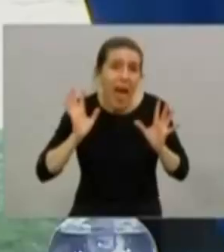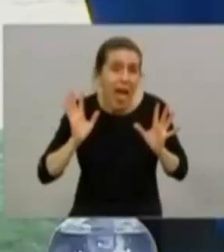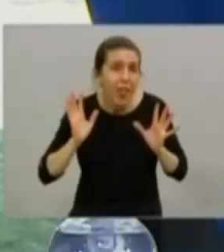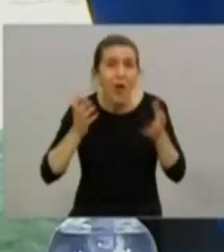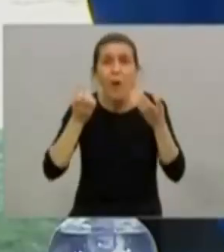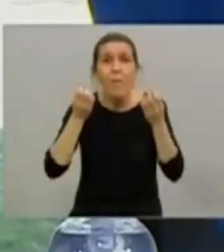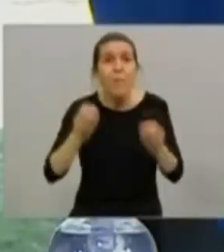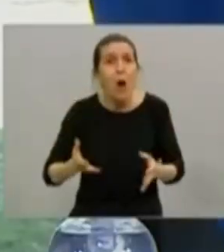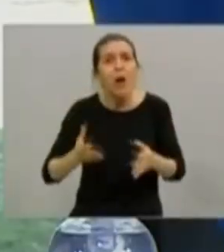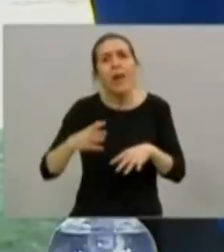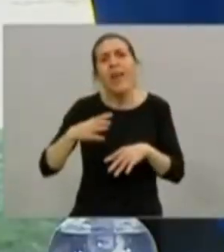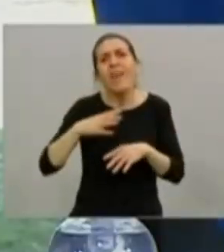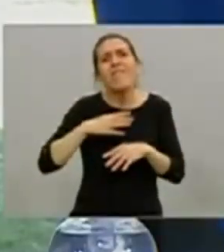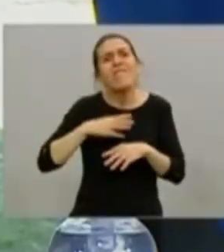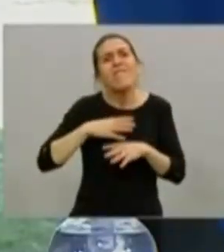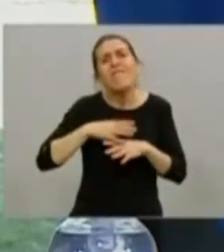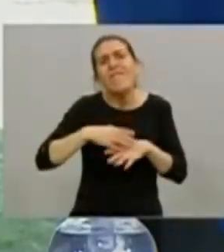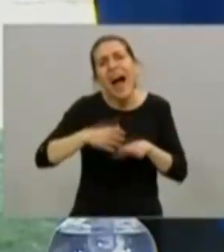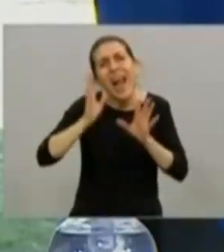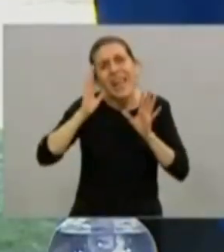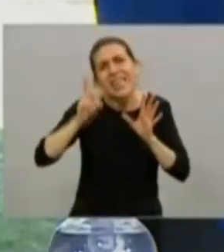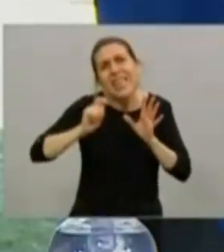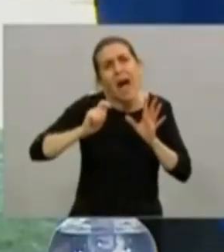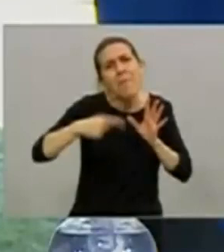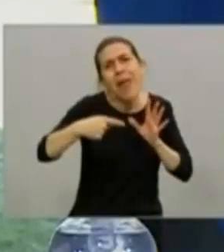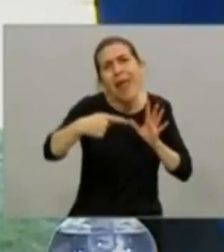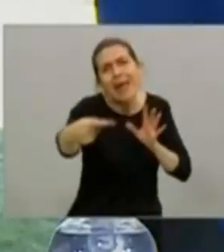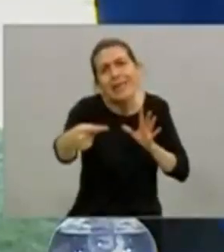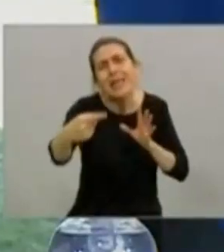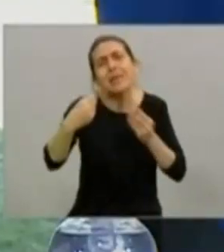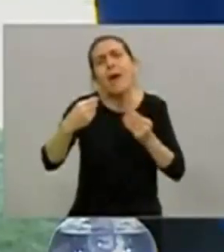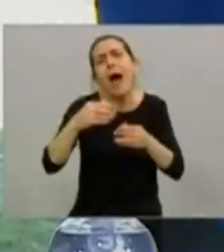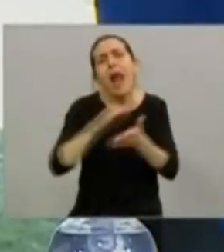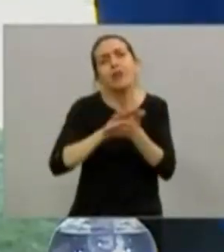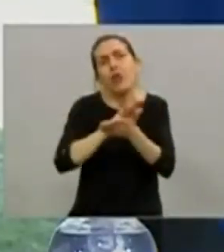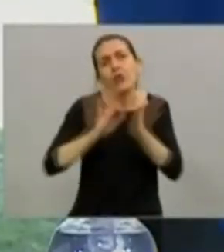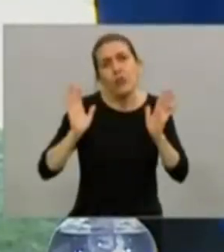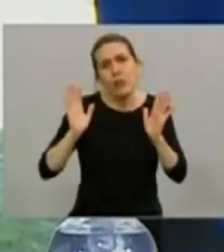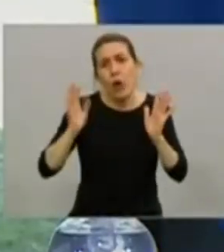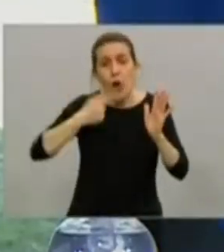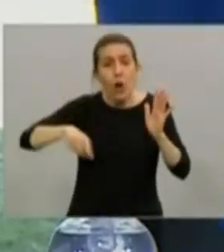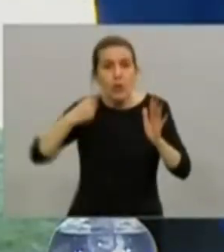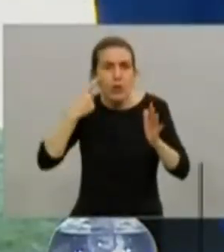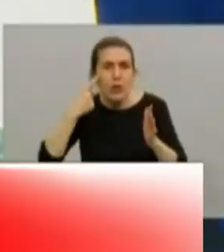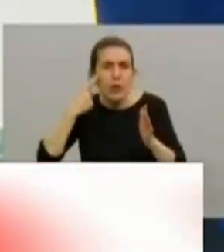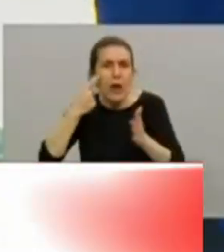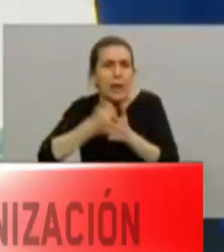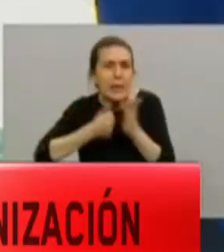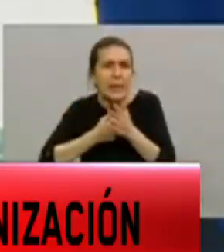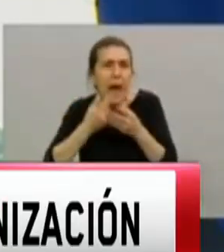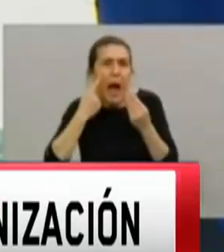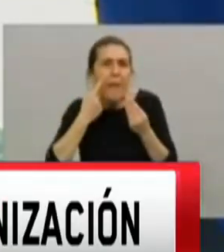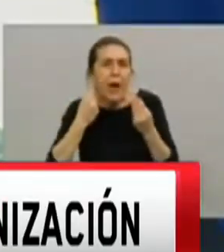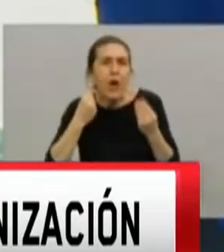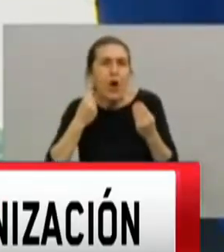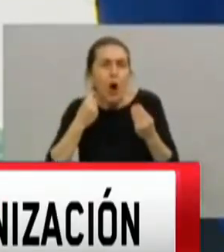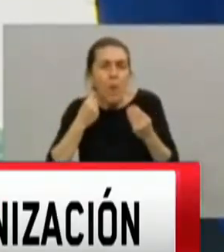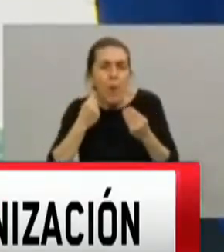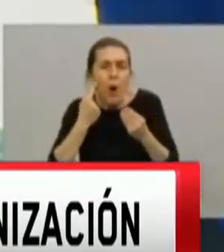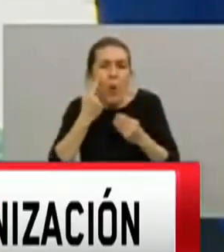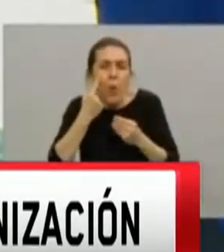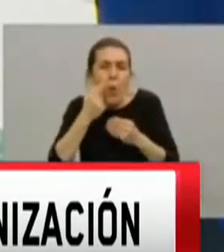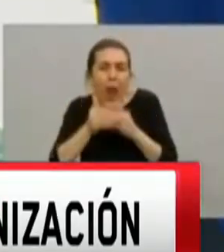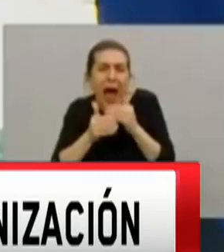con la legislación aplicable un incremento equivalente al 75 por ciento del monto de la misma desde el primero de enero hasta el